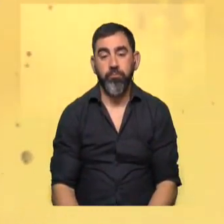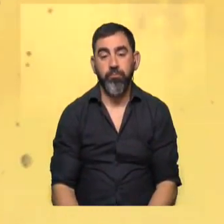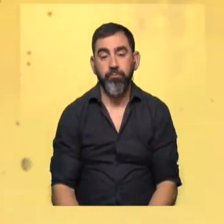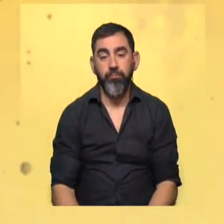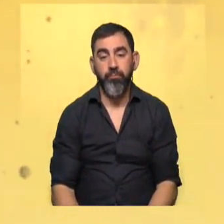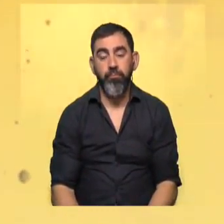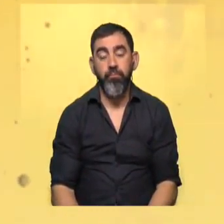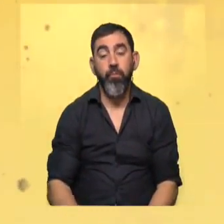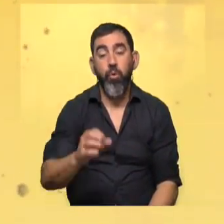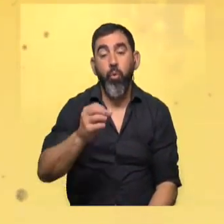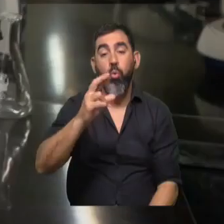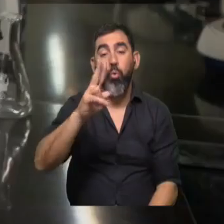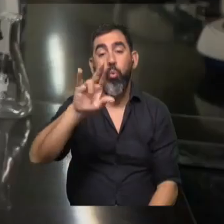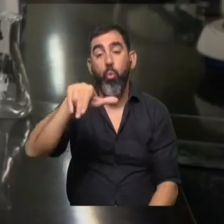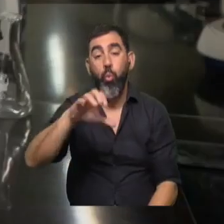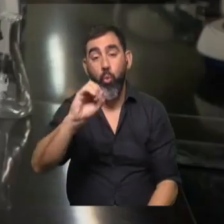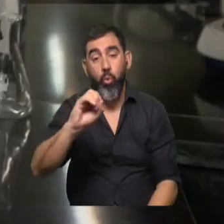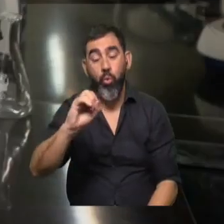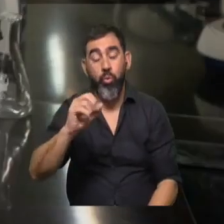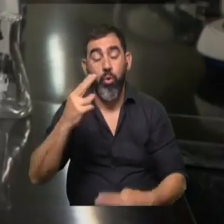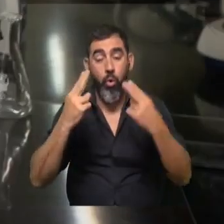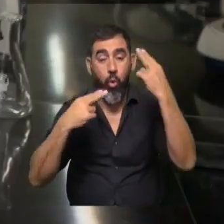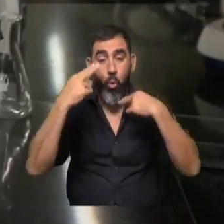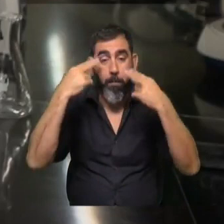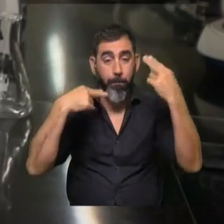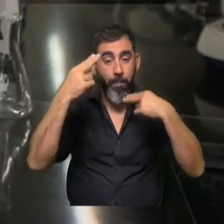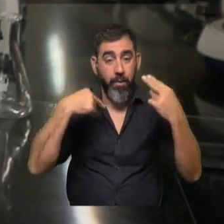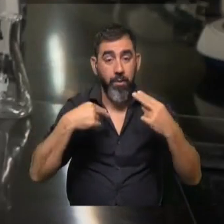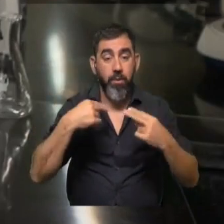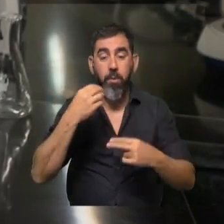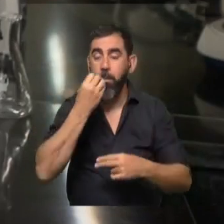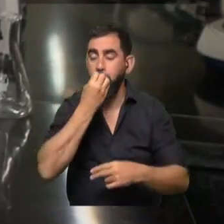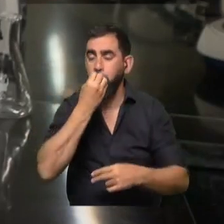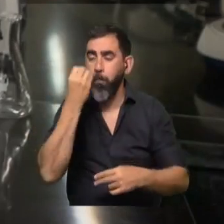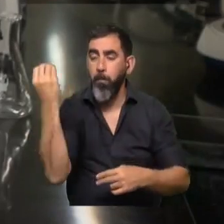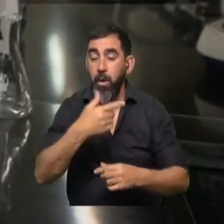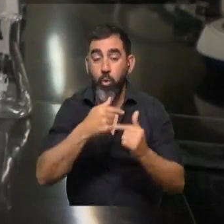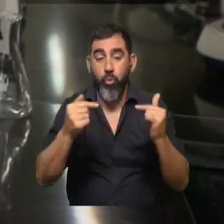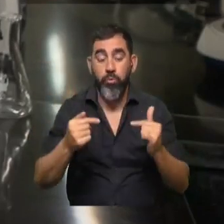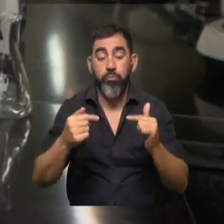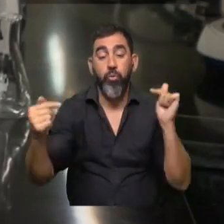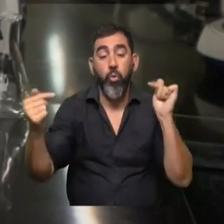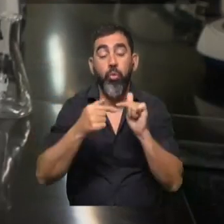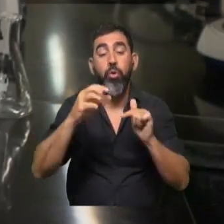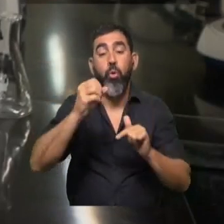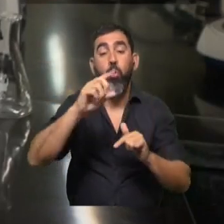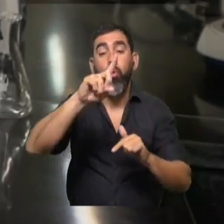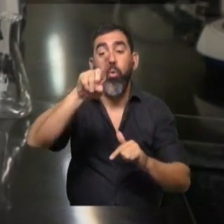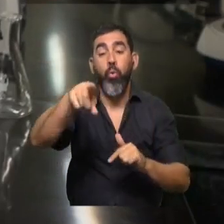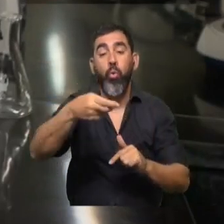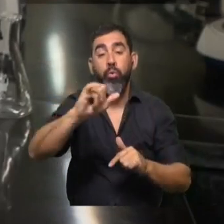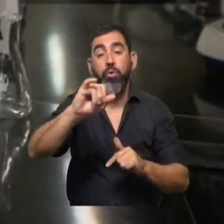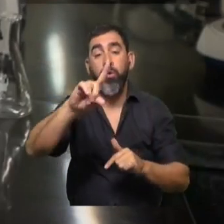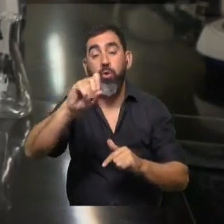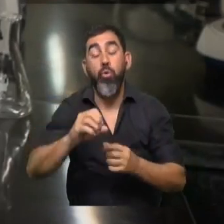El orujo en la cosmética específicamente, la propiedad que nosotras más resaltamos es la antioxidante, ya que el orujo tiene